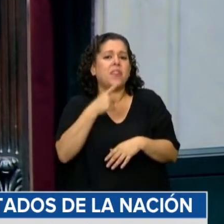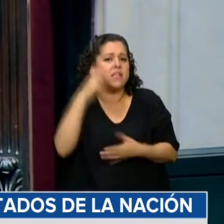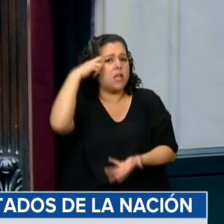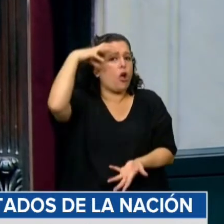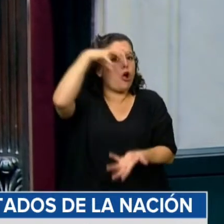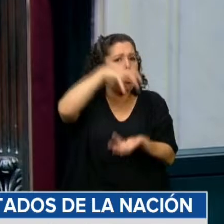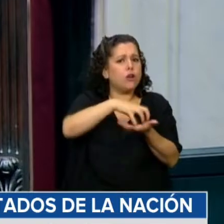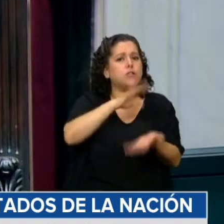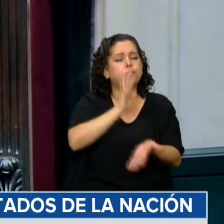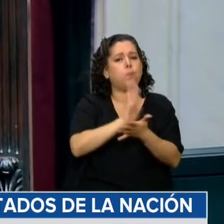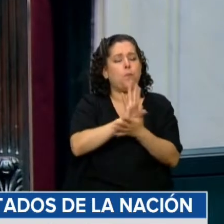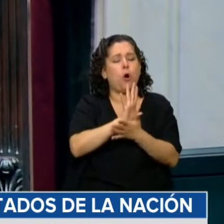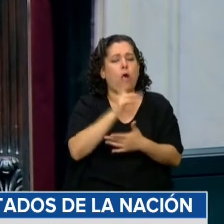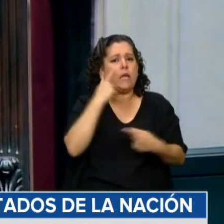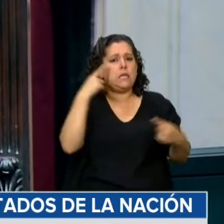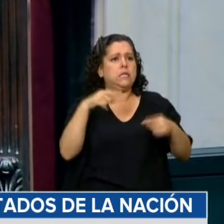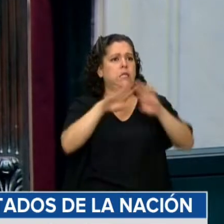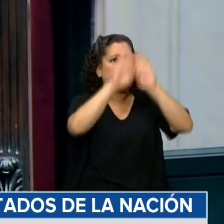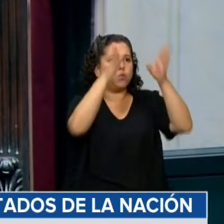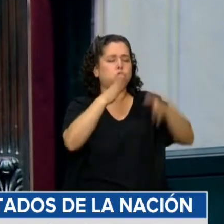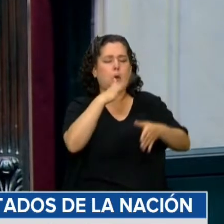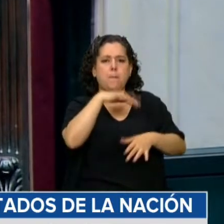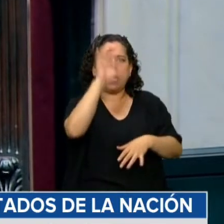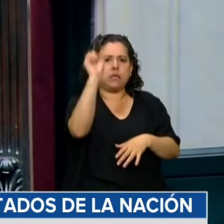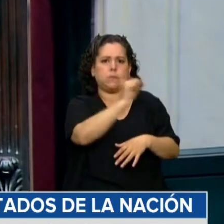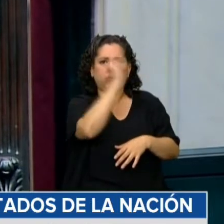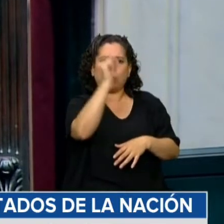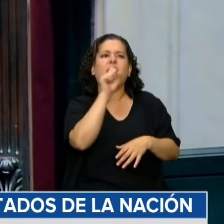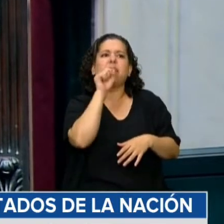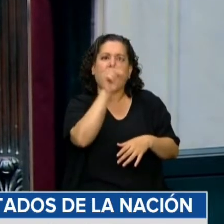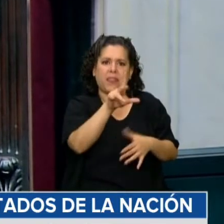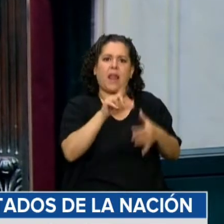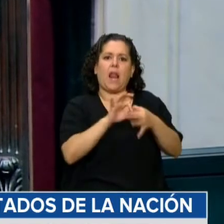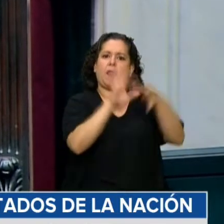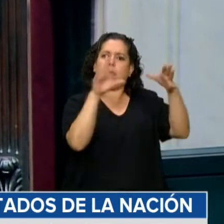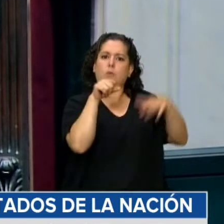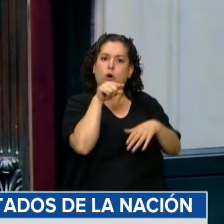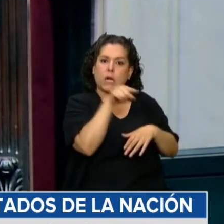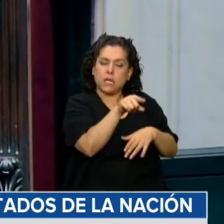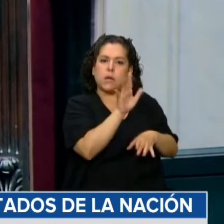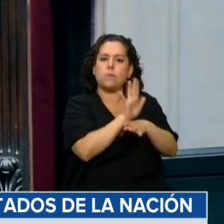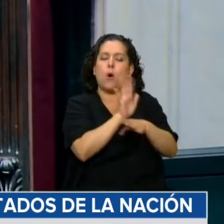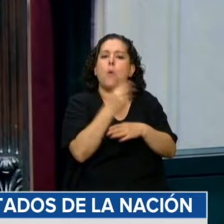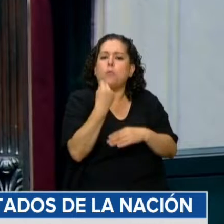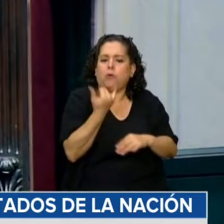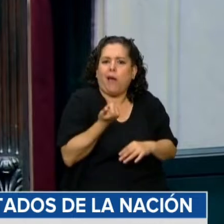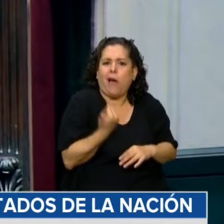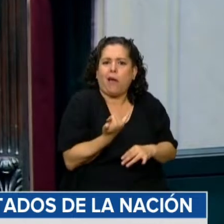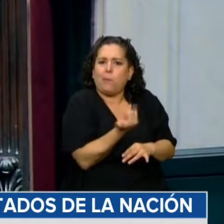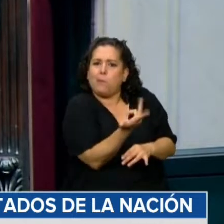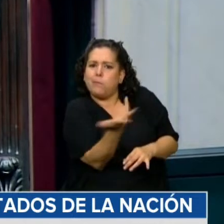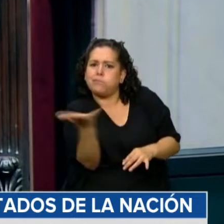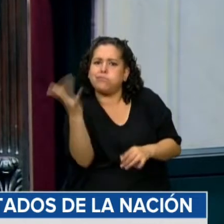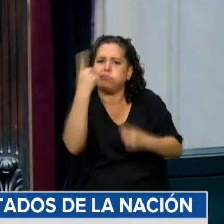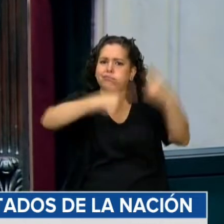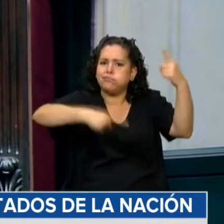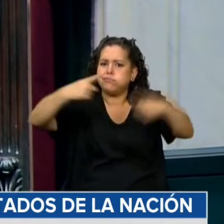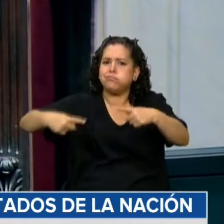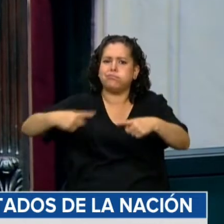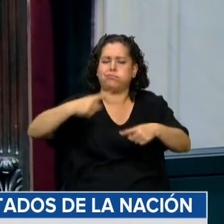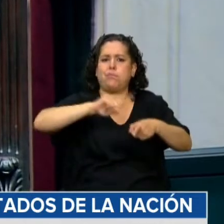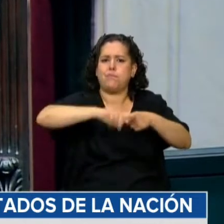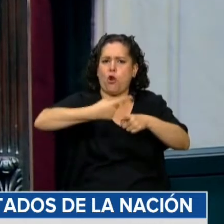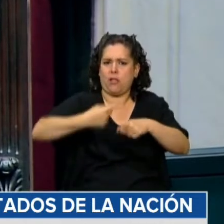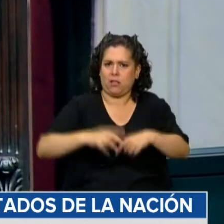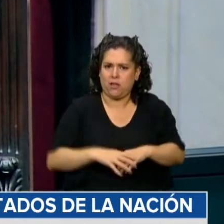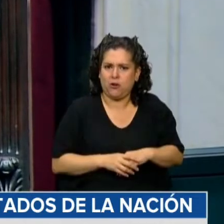son las instituciones más representativas de la democracia, sobre todo por su pluralismo político, es imperativo que en